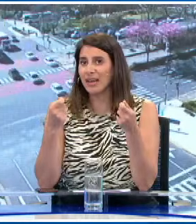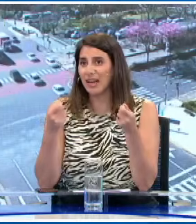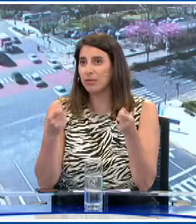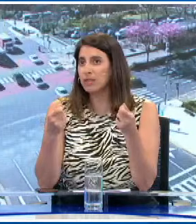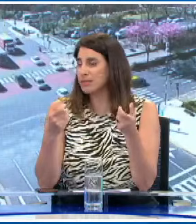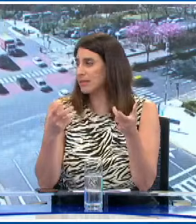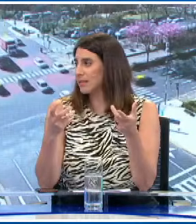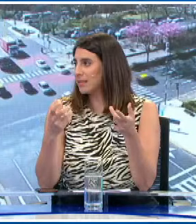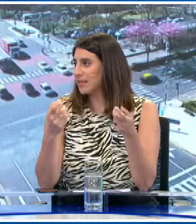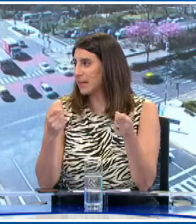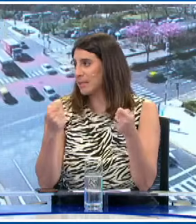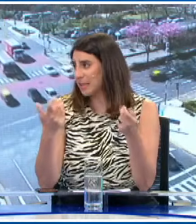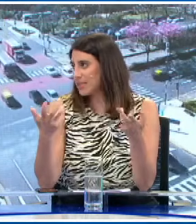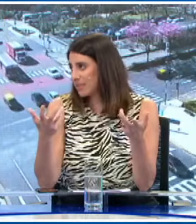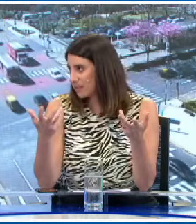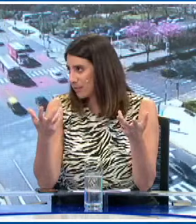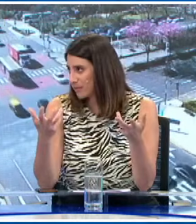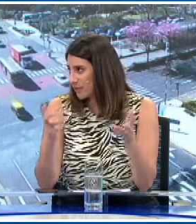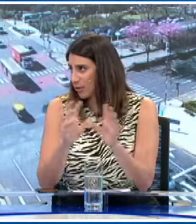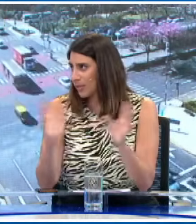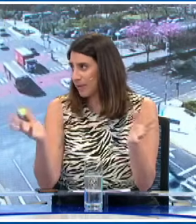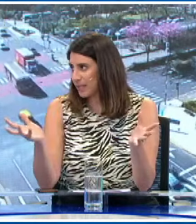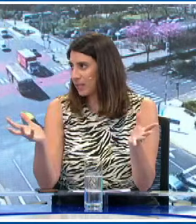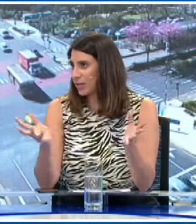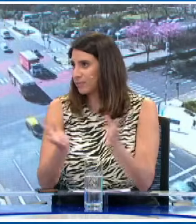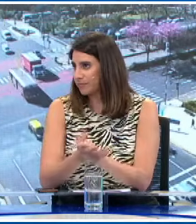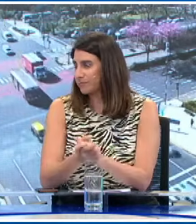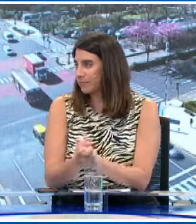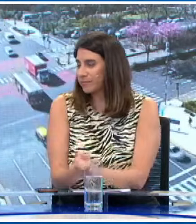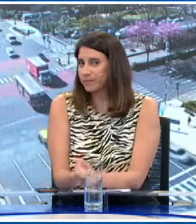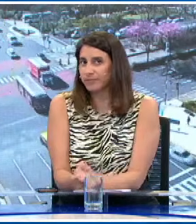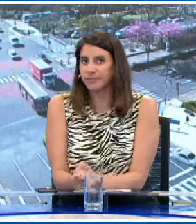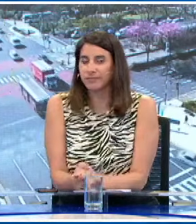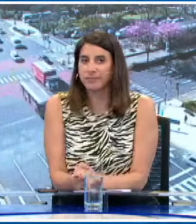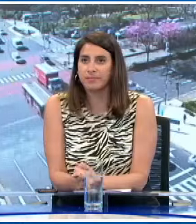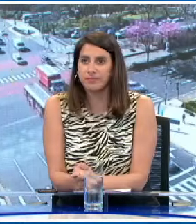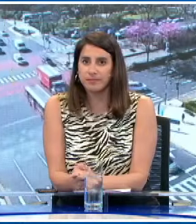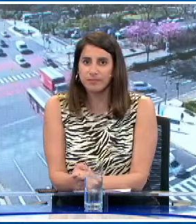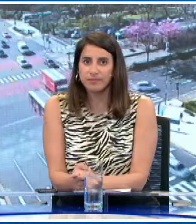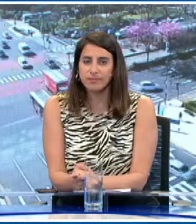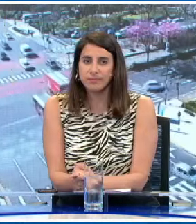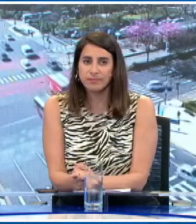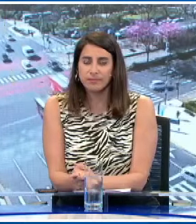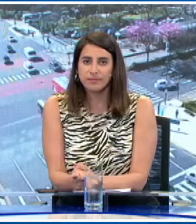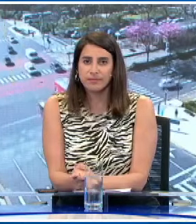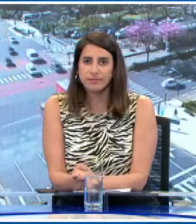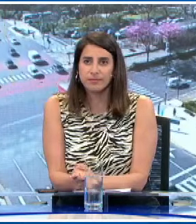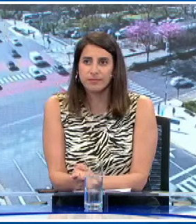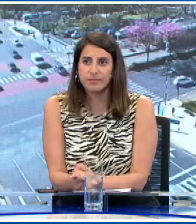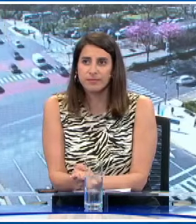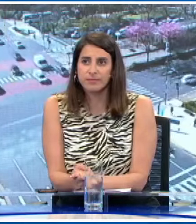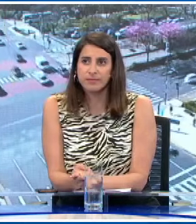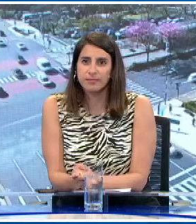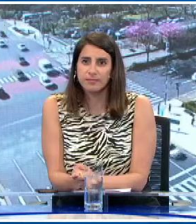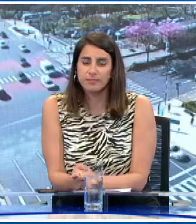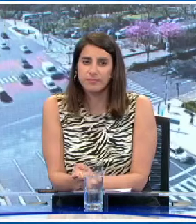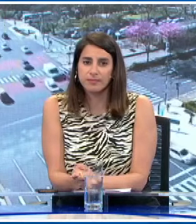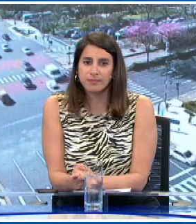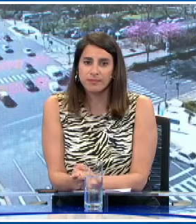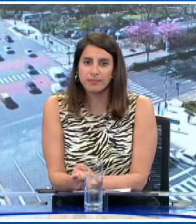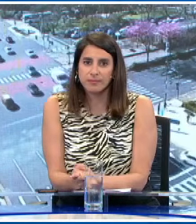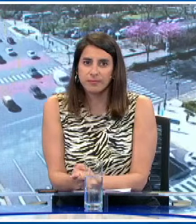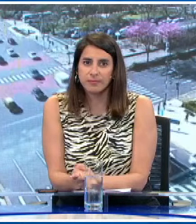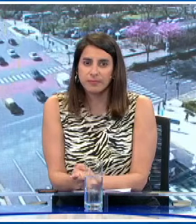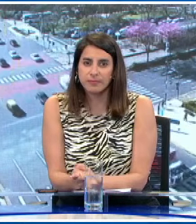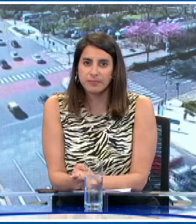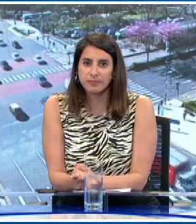que algún representante capitalice eso. Claro. Y no está apareciendo. Una de las votaciones más complejas fue la del Fondo de Administración Laboral, que